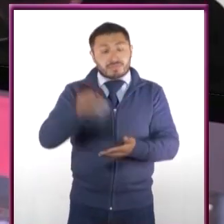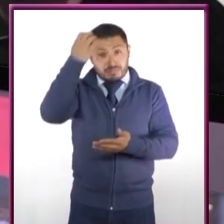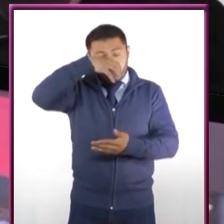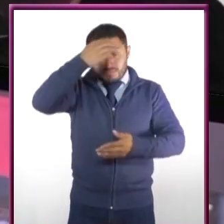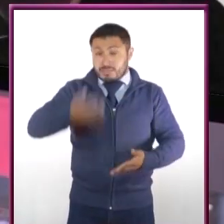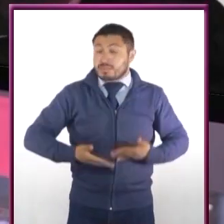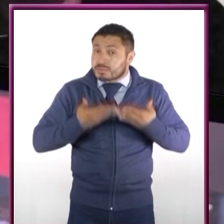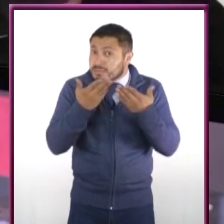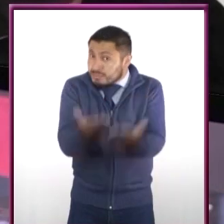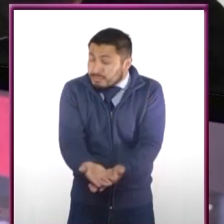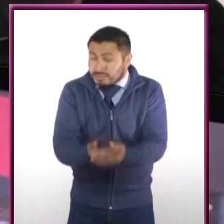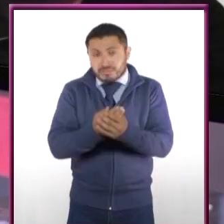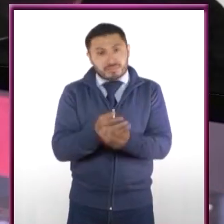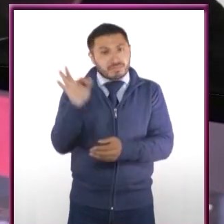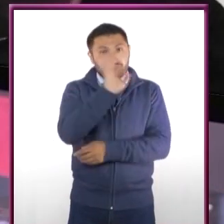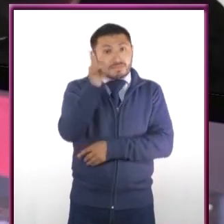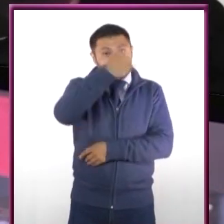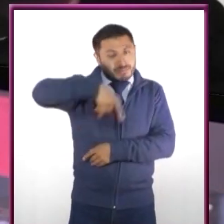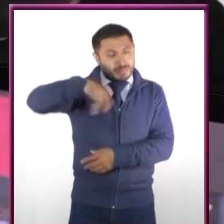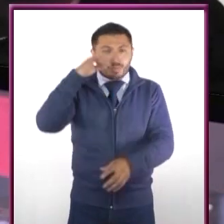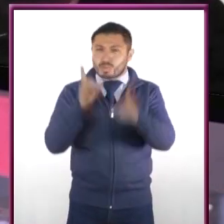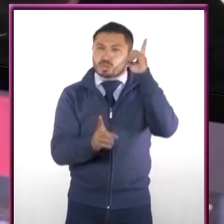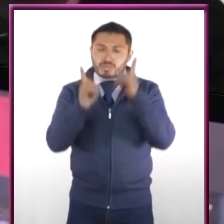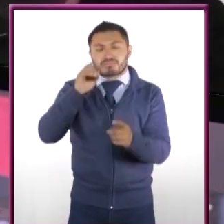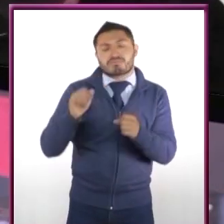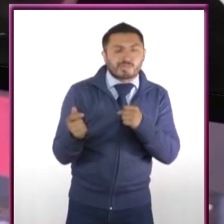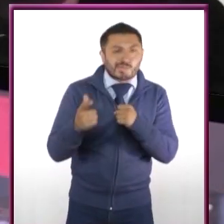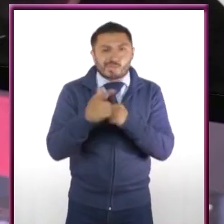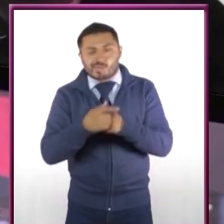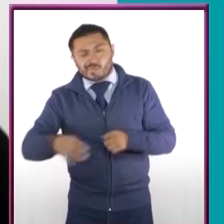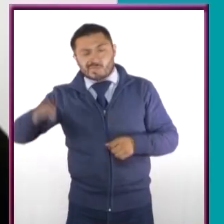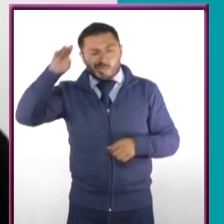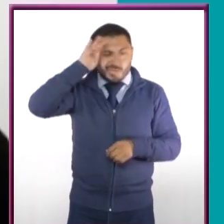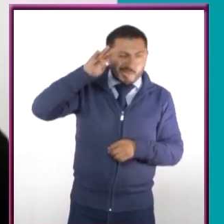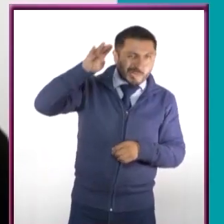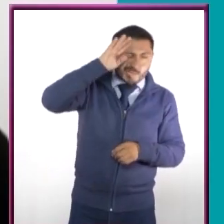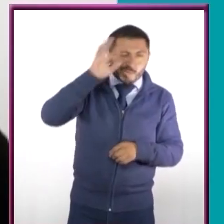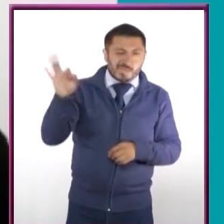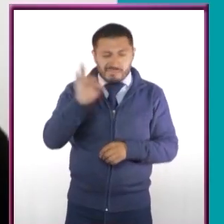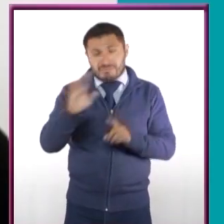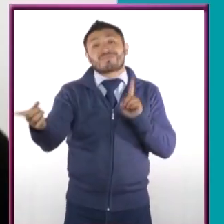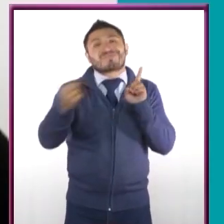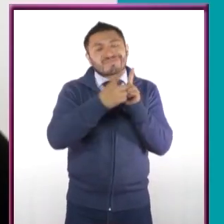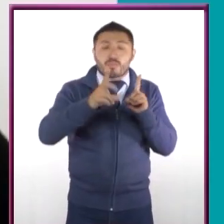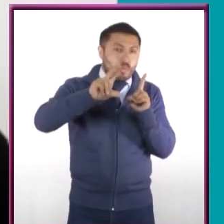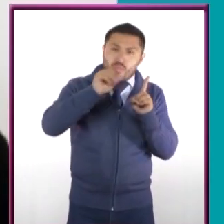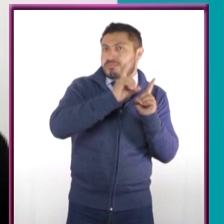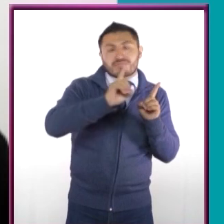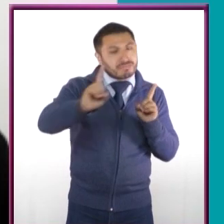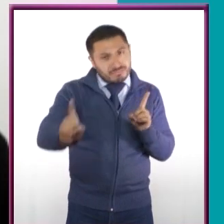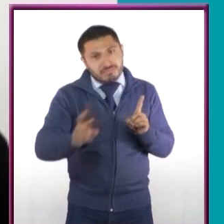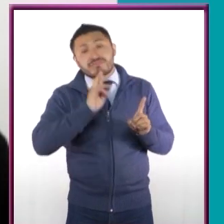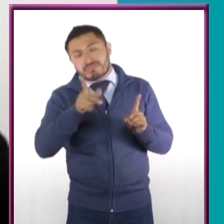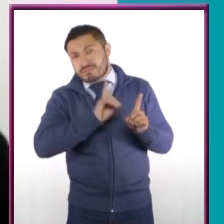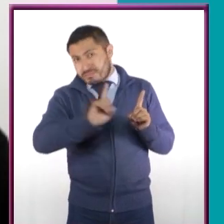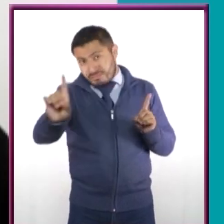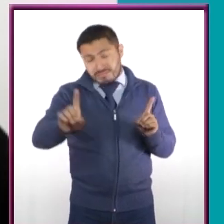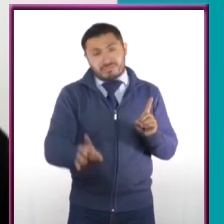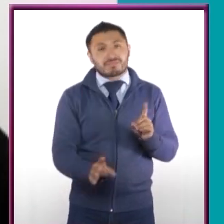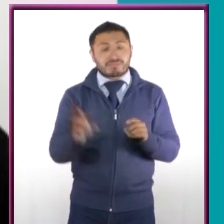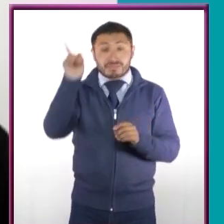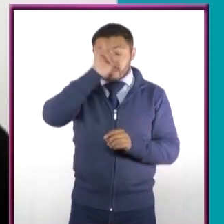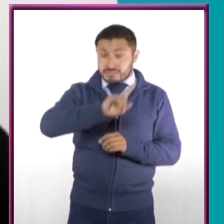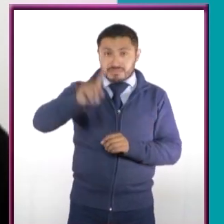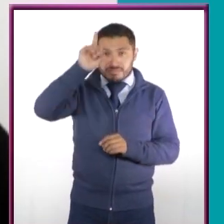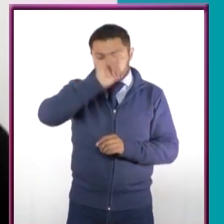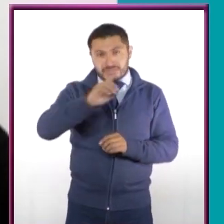servicio. Si en algún momento lo están dudando, si están meditando sobre si acudir o no a este tipo de servicios,